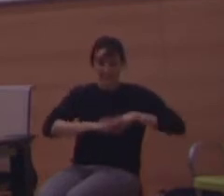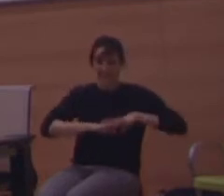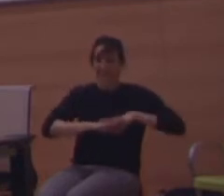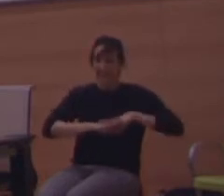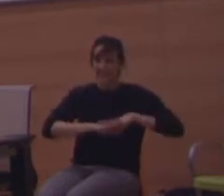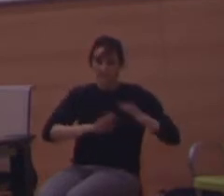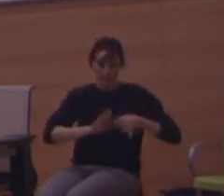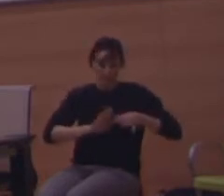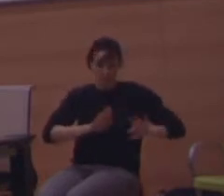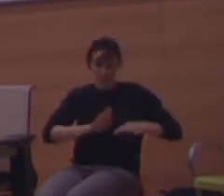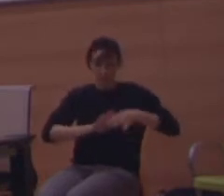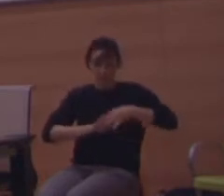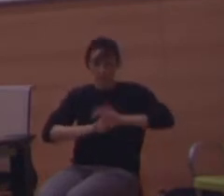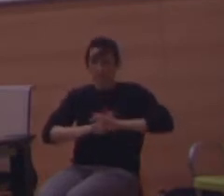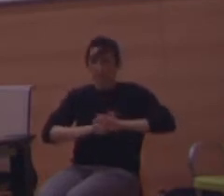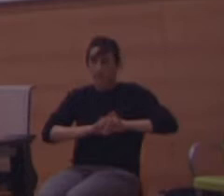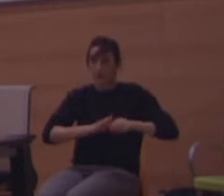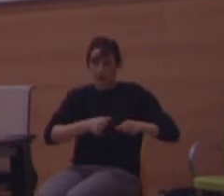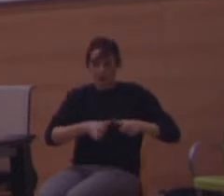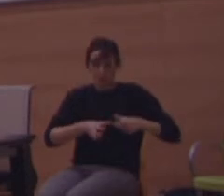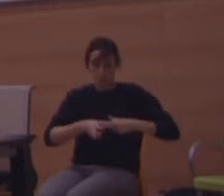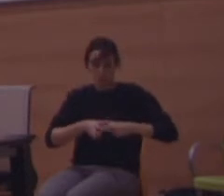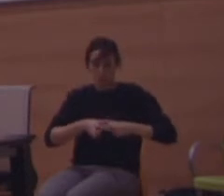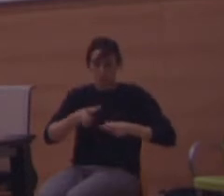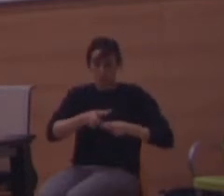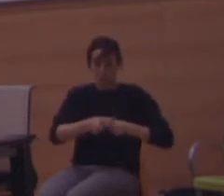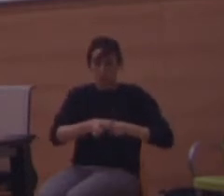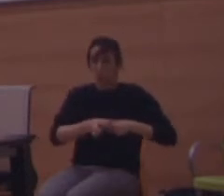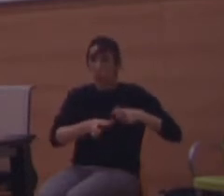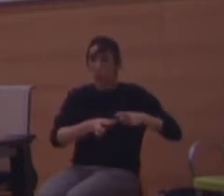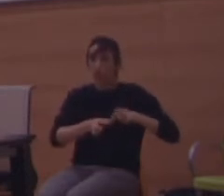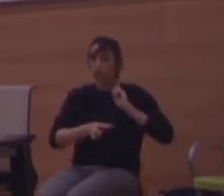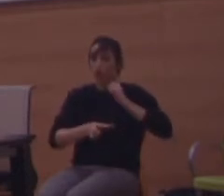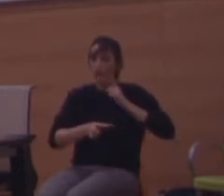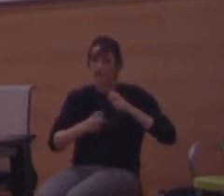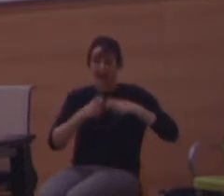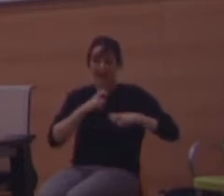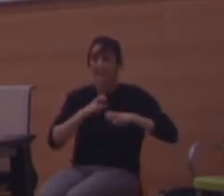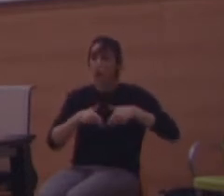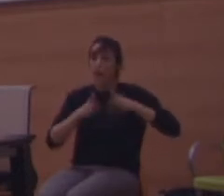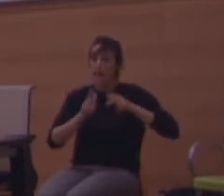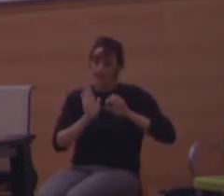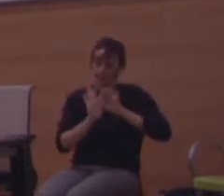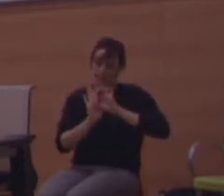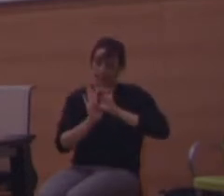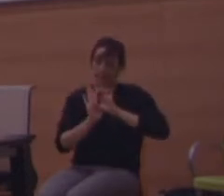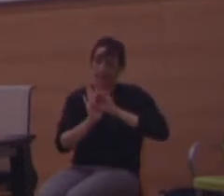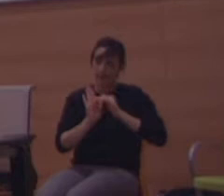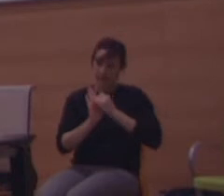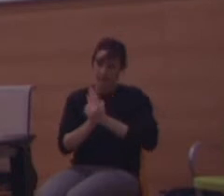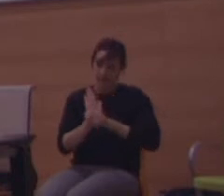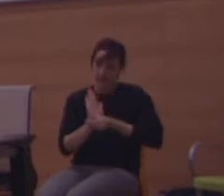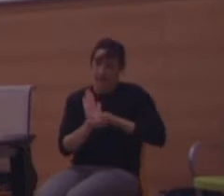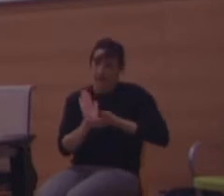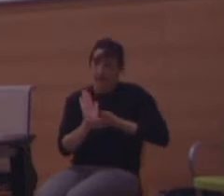dejar la apertura suficiente de la dimensión de la lesión. Y también hay